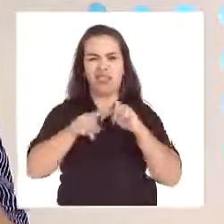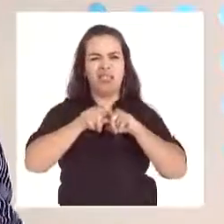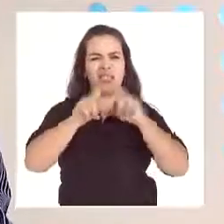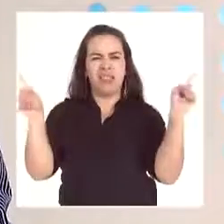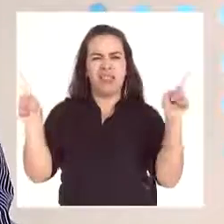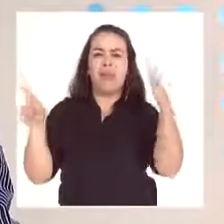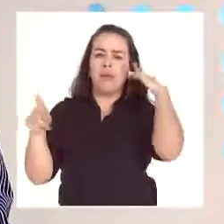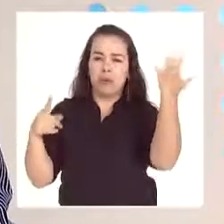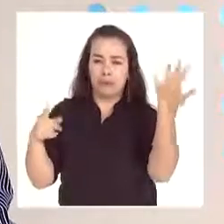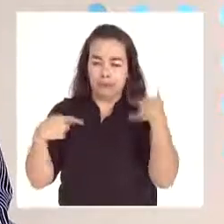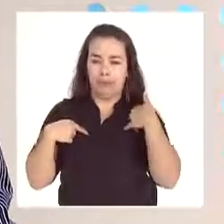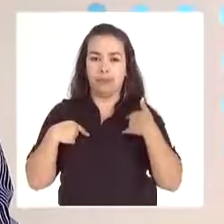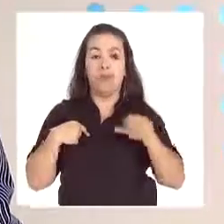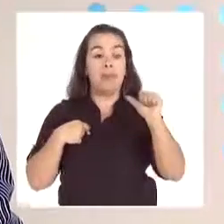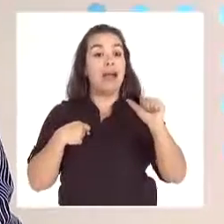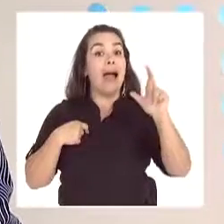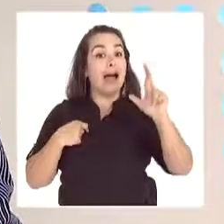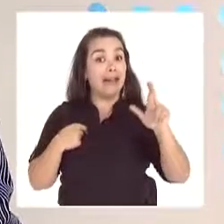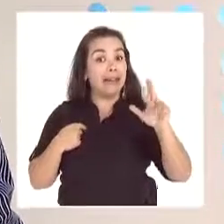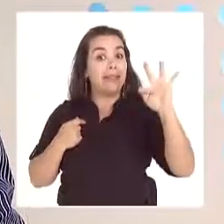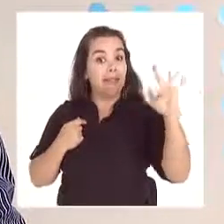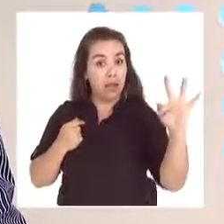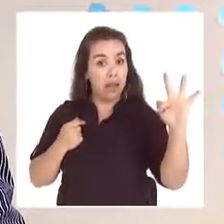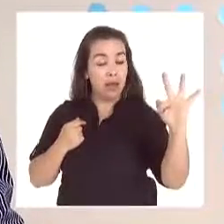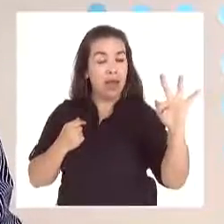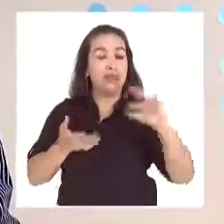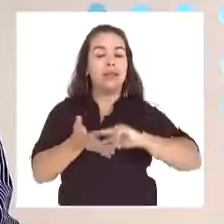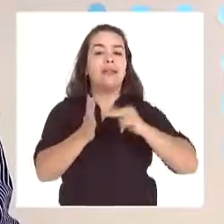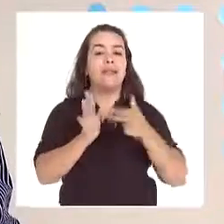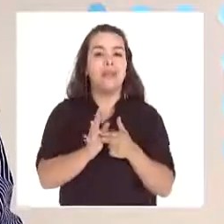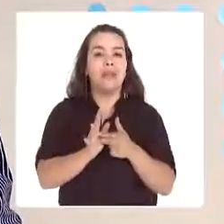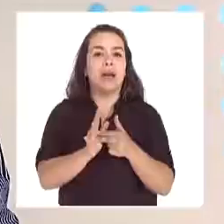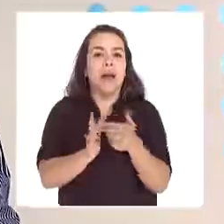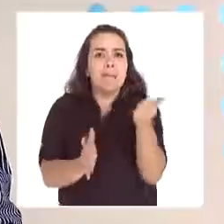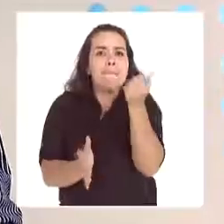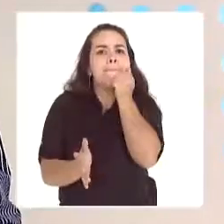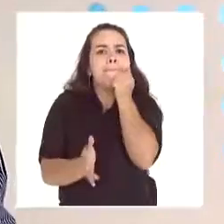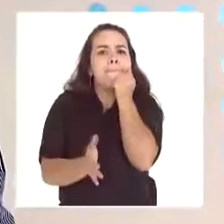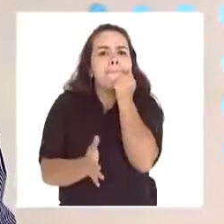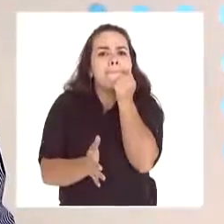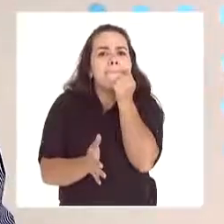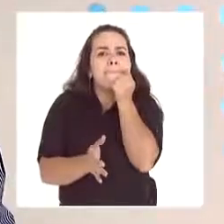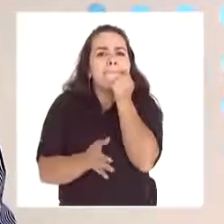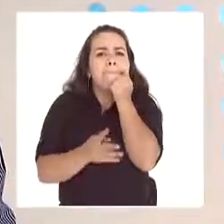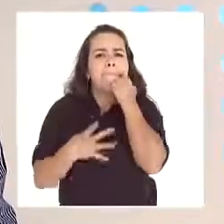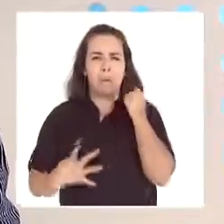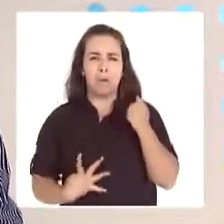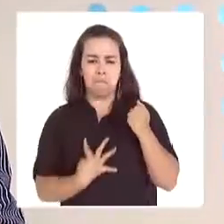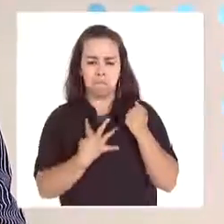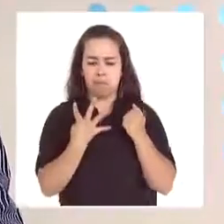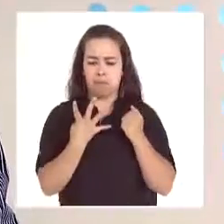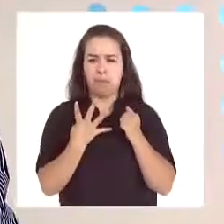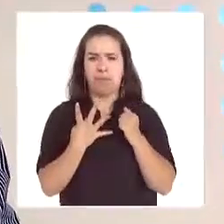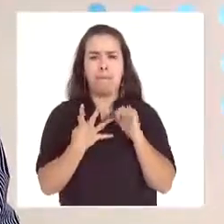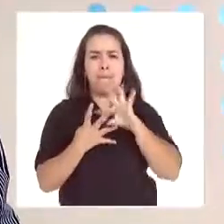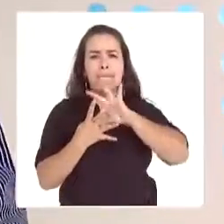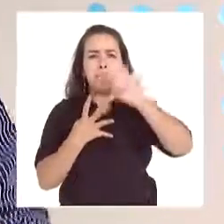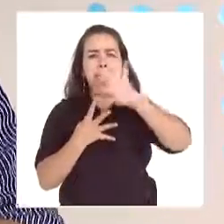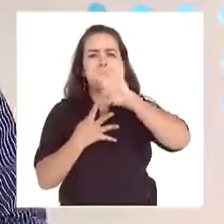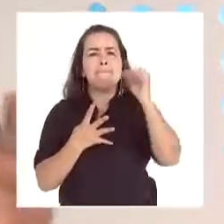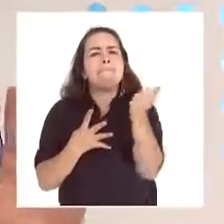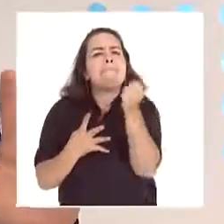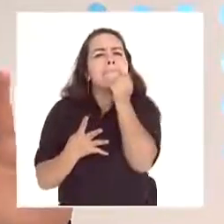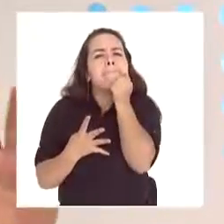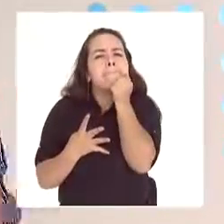La arterioesclerosis es el endurecimiento de la arteria. ¿Cualquier arteria?